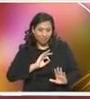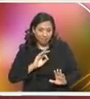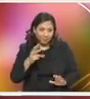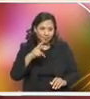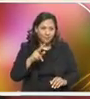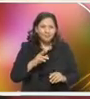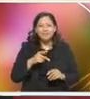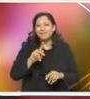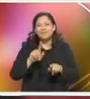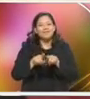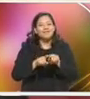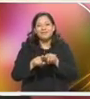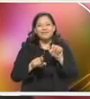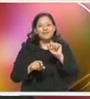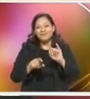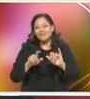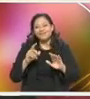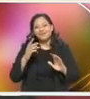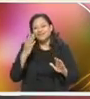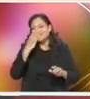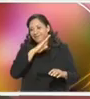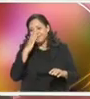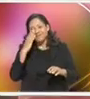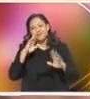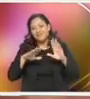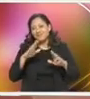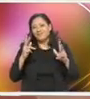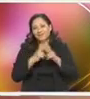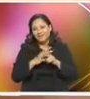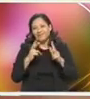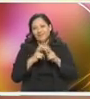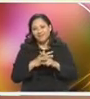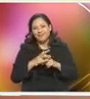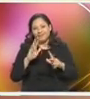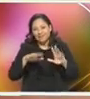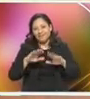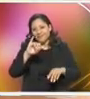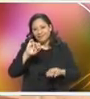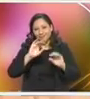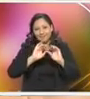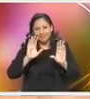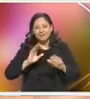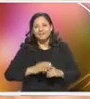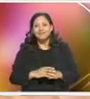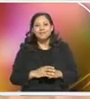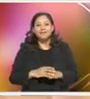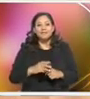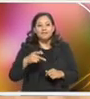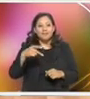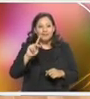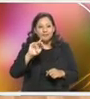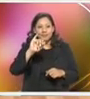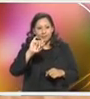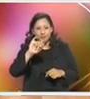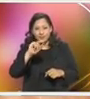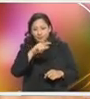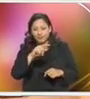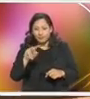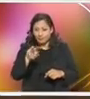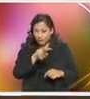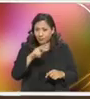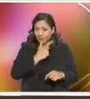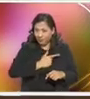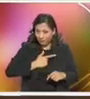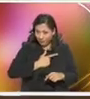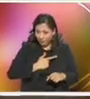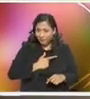hermanos ¿no? Es Digo, de tomar en altibajos. cuenta que los hermanos normalmente se pelean. Desde luego. Pero si tienen estas afinidades